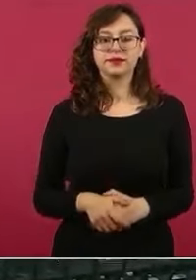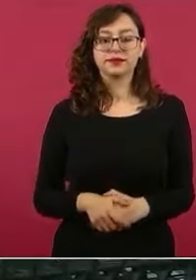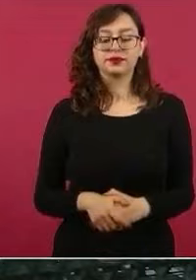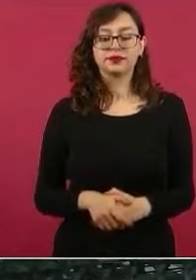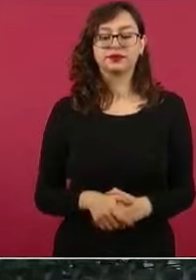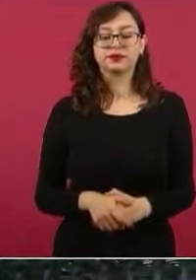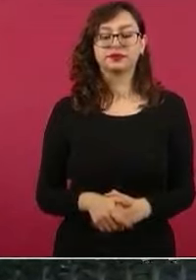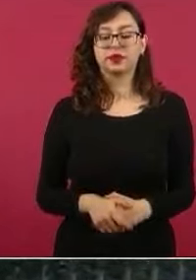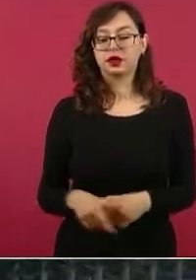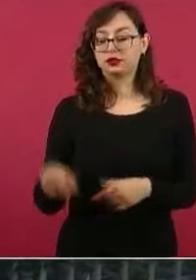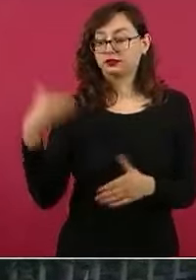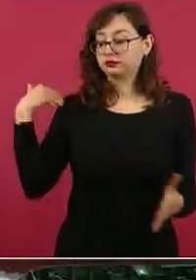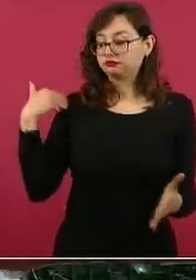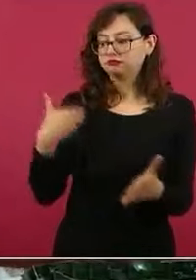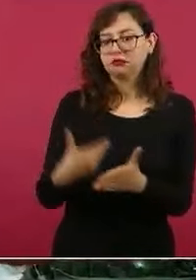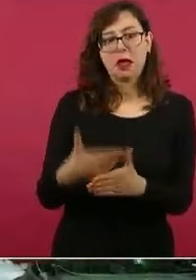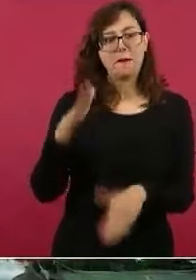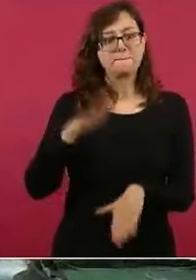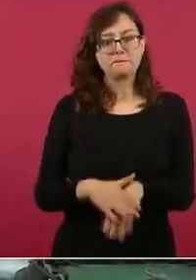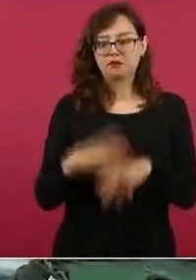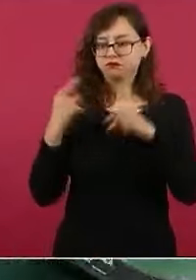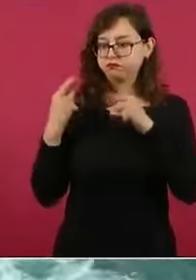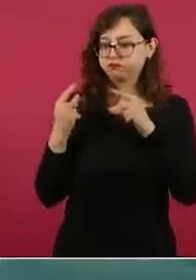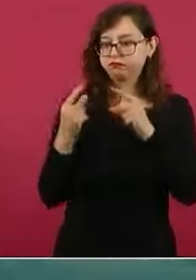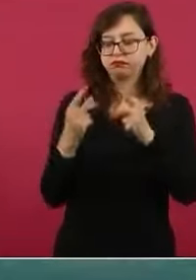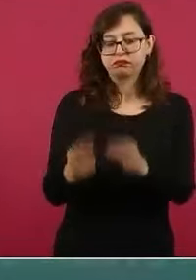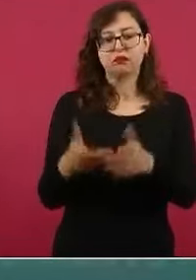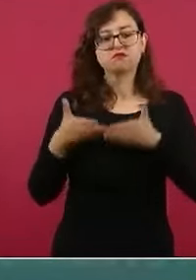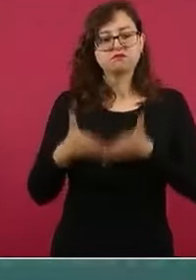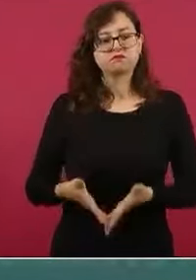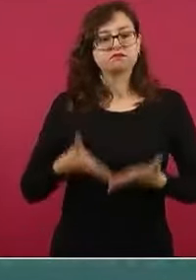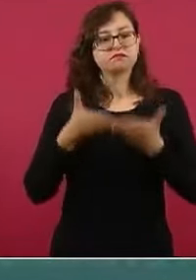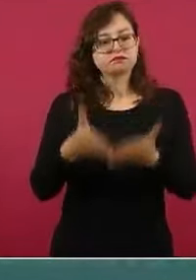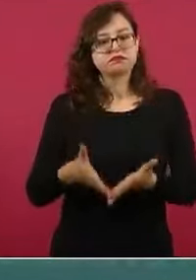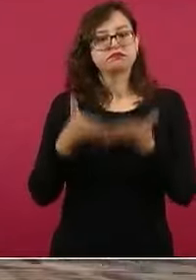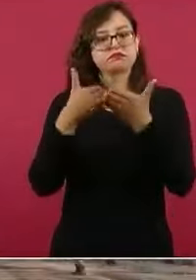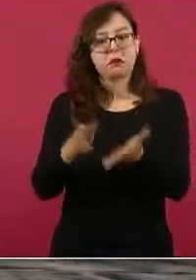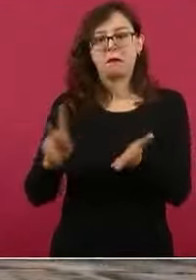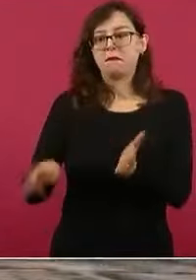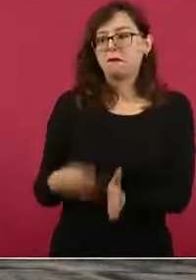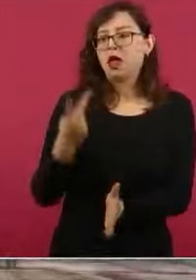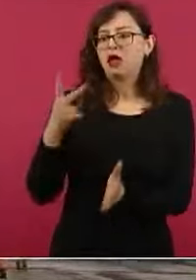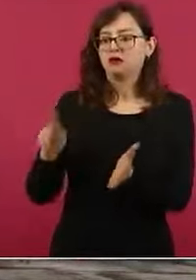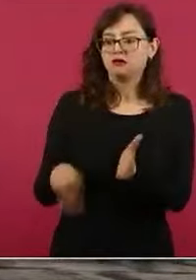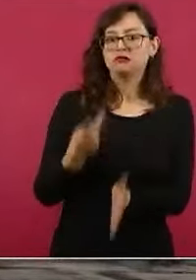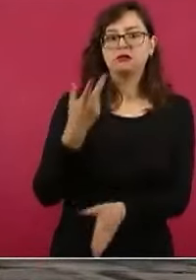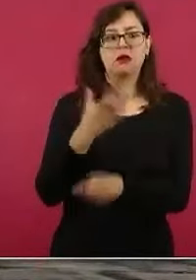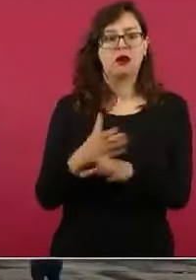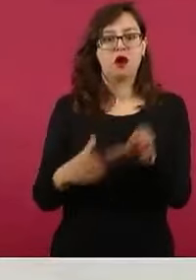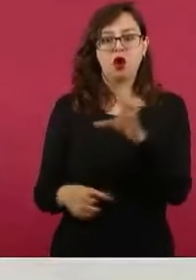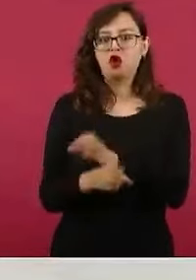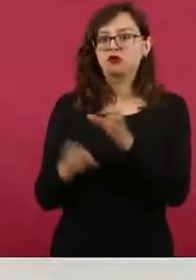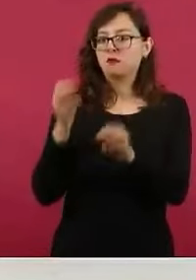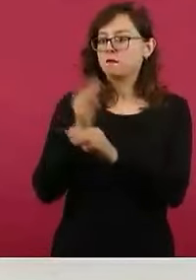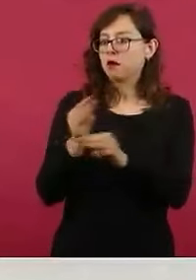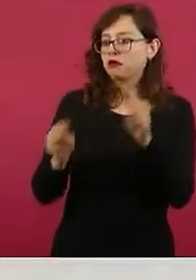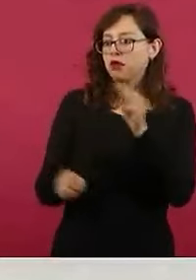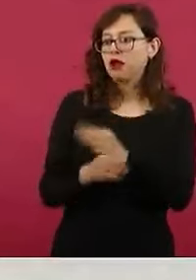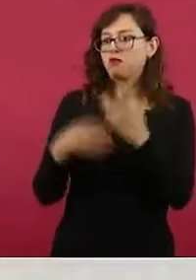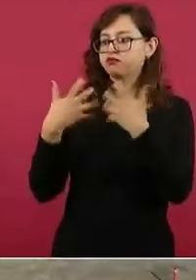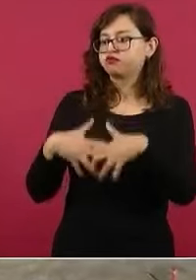En las últimas semanas se ha intensificado el arribo de equipos vía marítima de acuerdo con el programa, los cuales se descargan y envían inmediatamente a sitio para